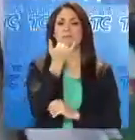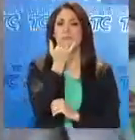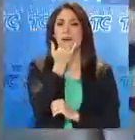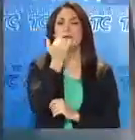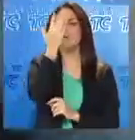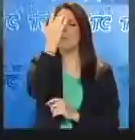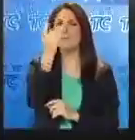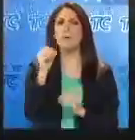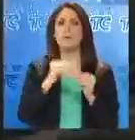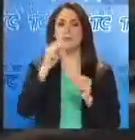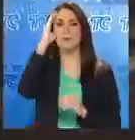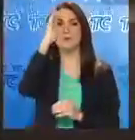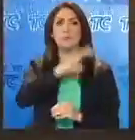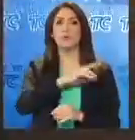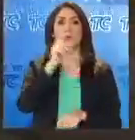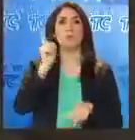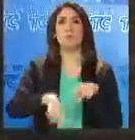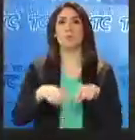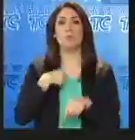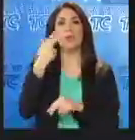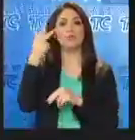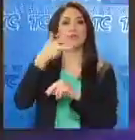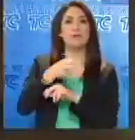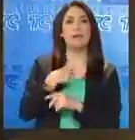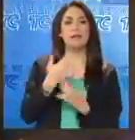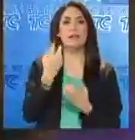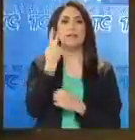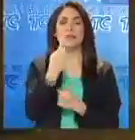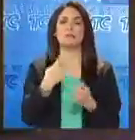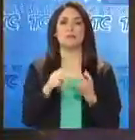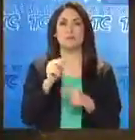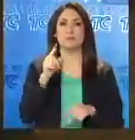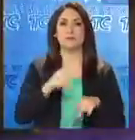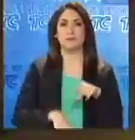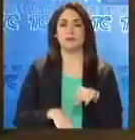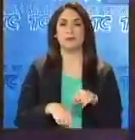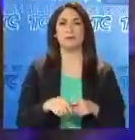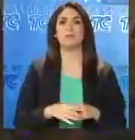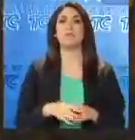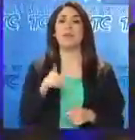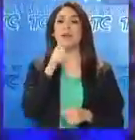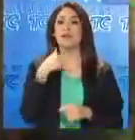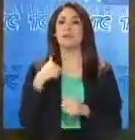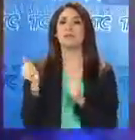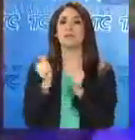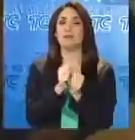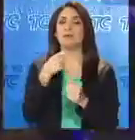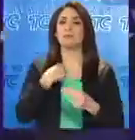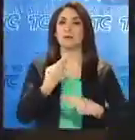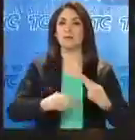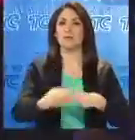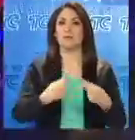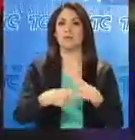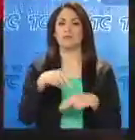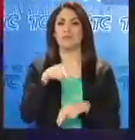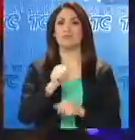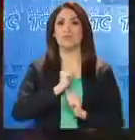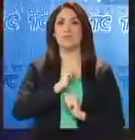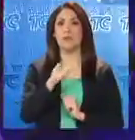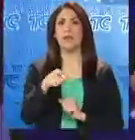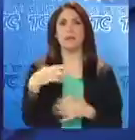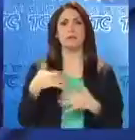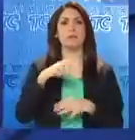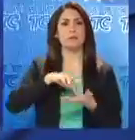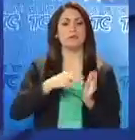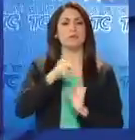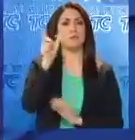Policía Nacional no nos permitieron ver las condiciones del gendarme, pero según Francisco Castillo, quien lo acogió en su negocio, se encontraba en condiciones